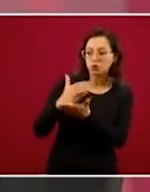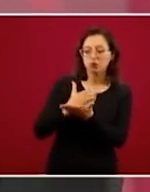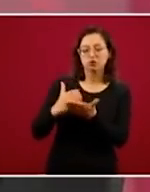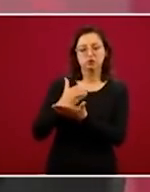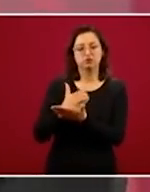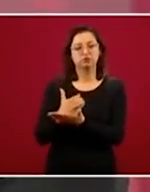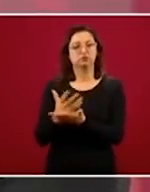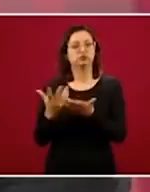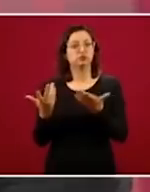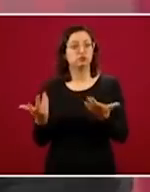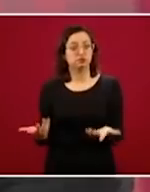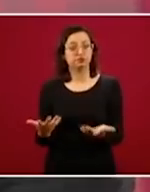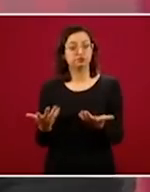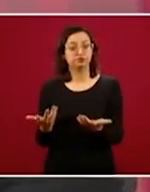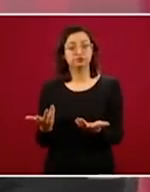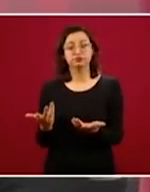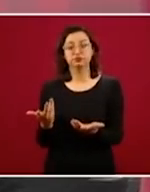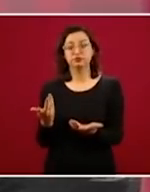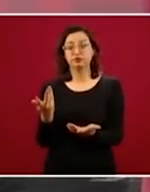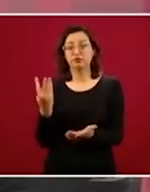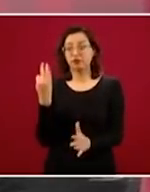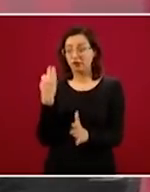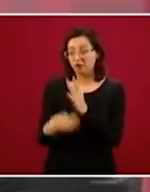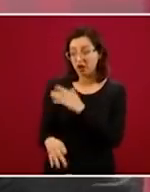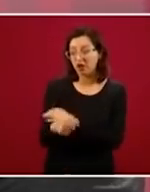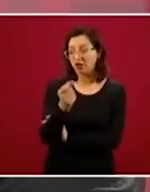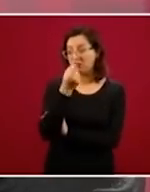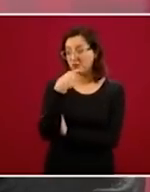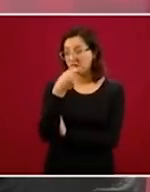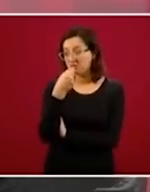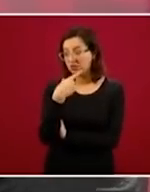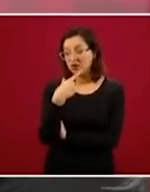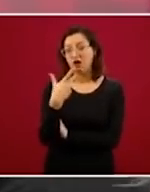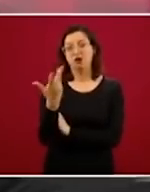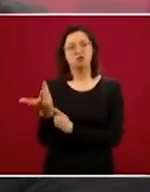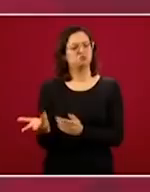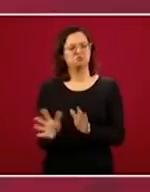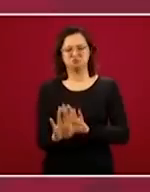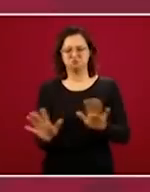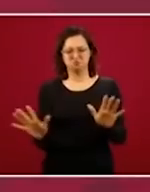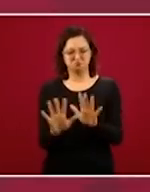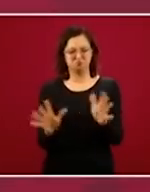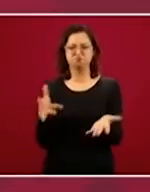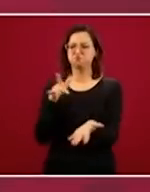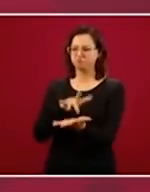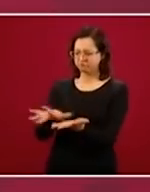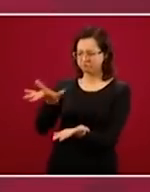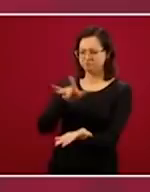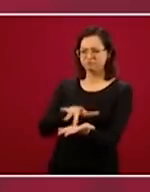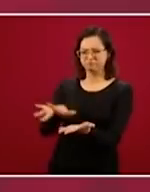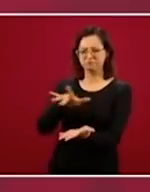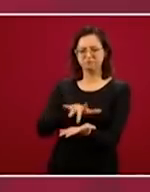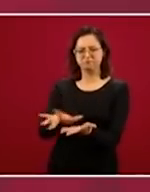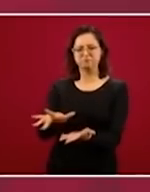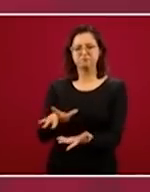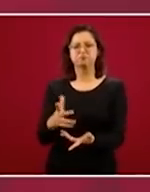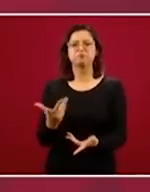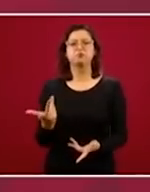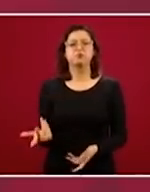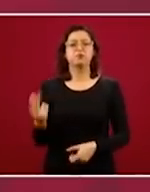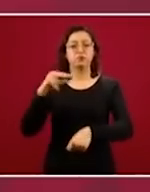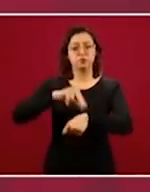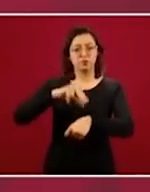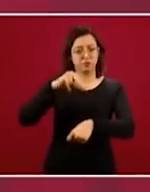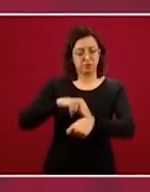y que no falten las medicinas y tener el apoyo de los médicos